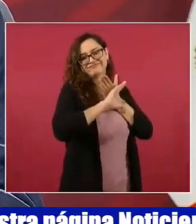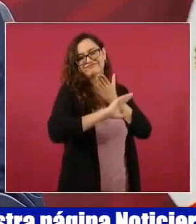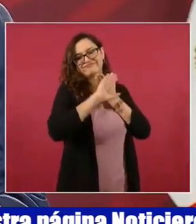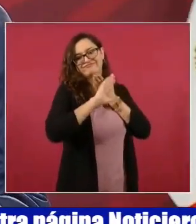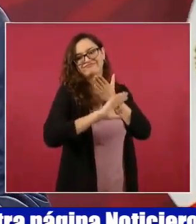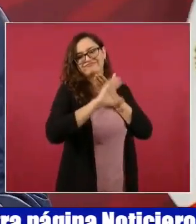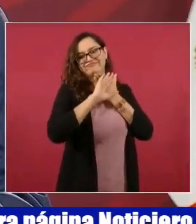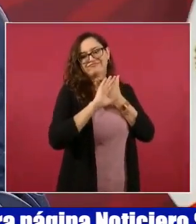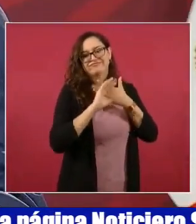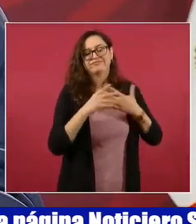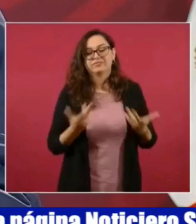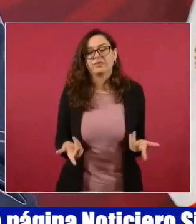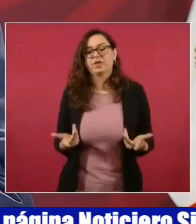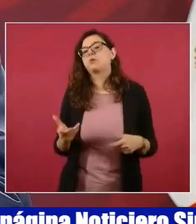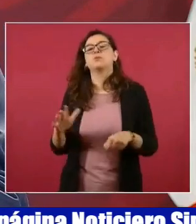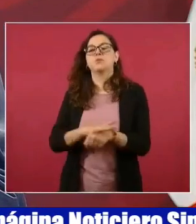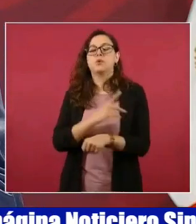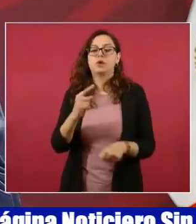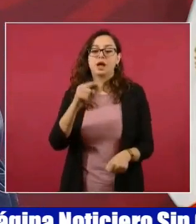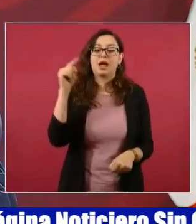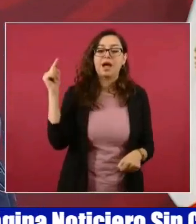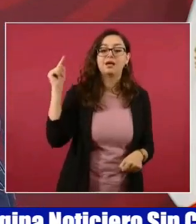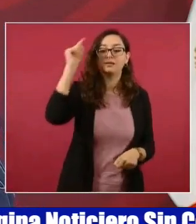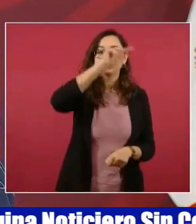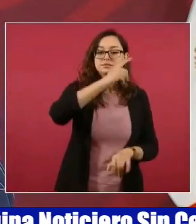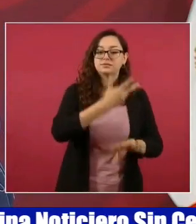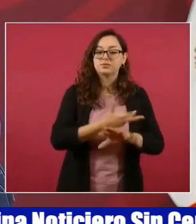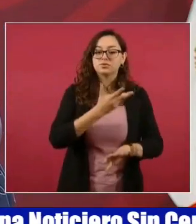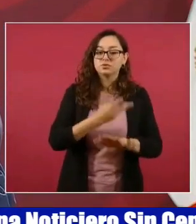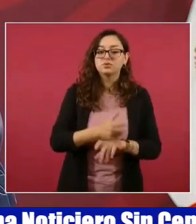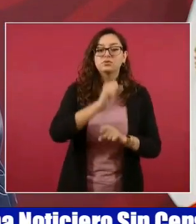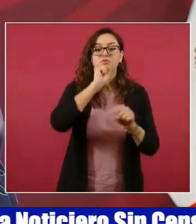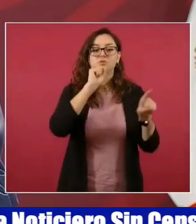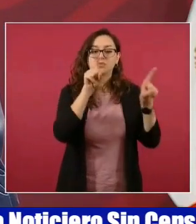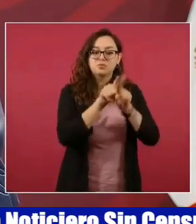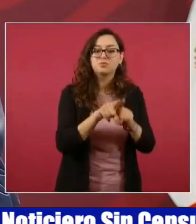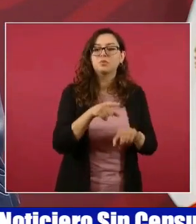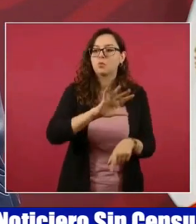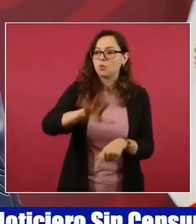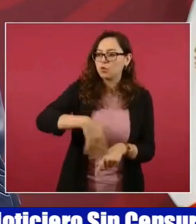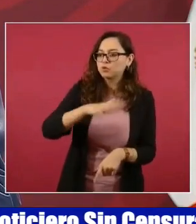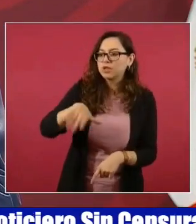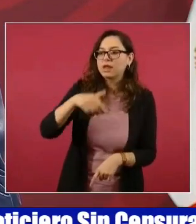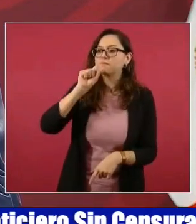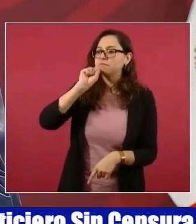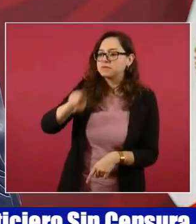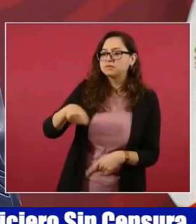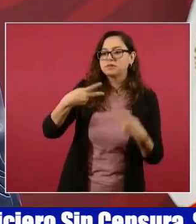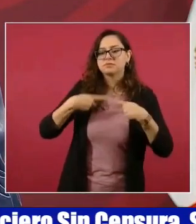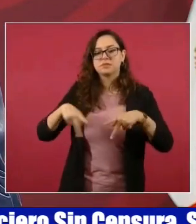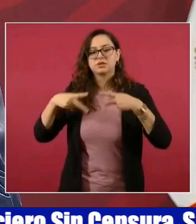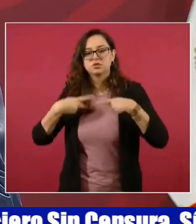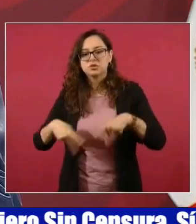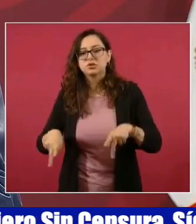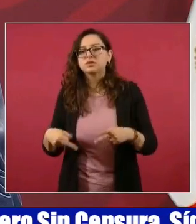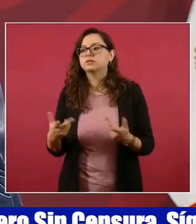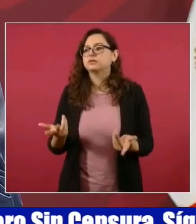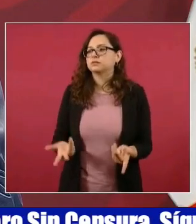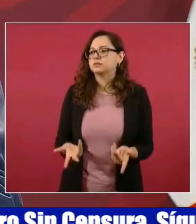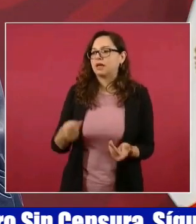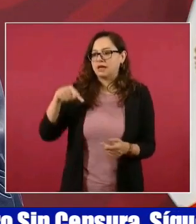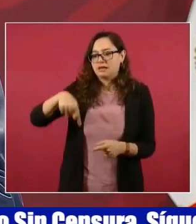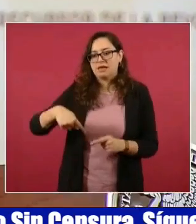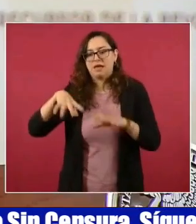ha sido el catalizador del enojo propio y ajeno, porque él mismo encarna buena parte del resentimiento que produce una vida de oposición al